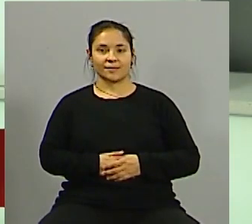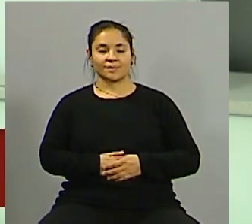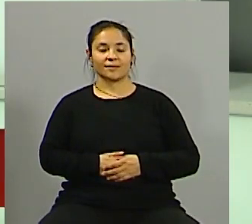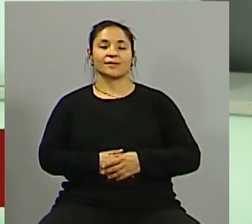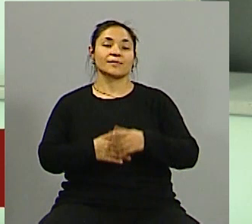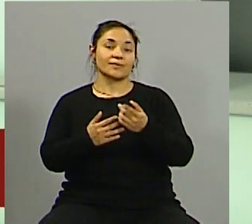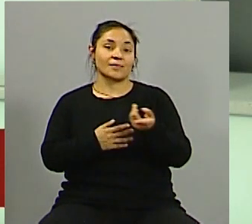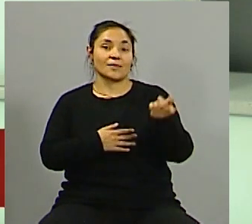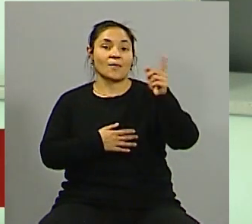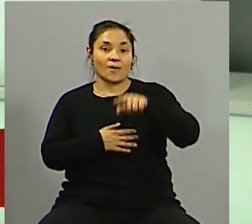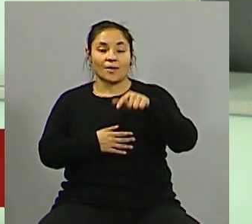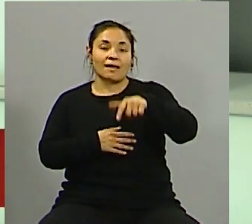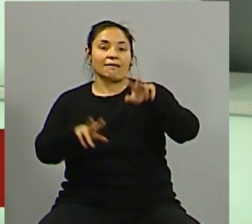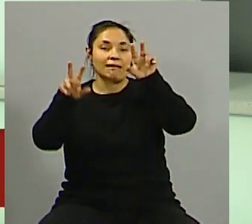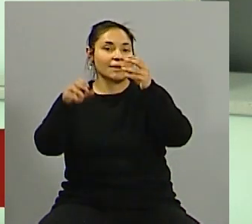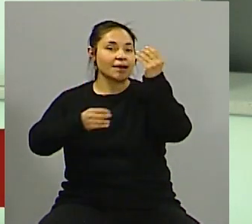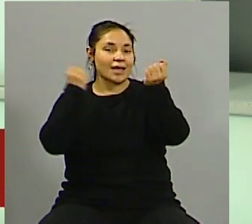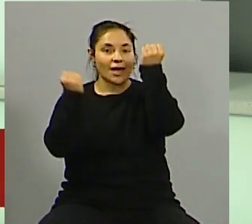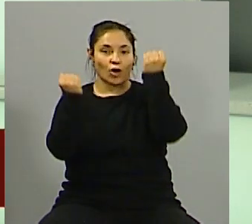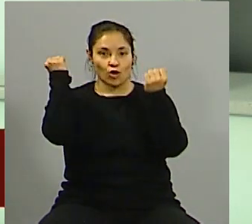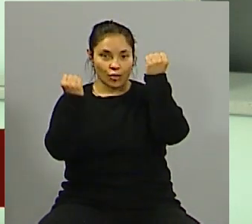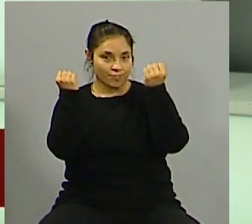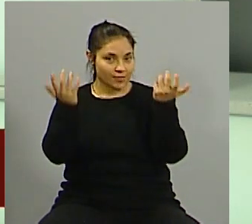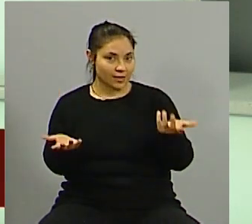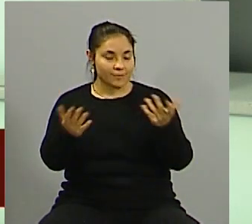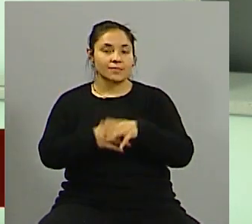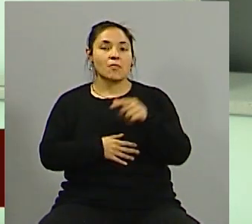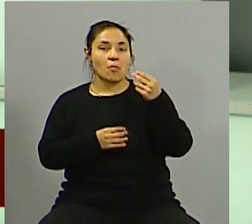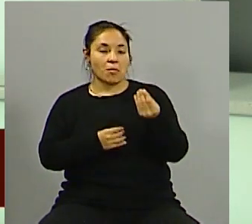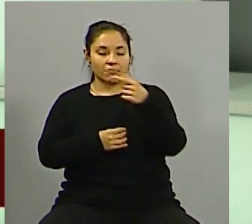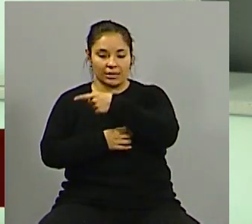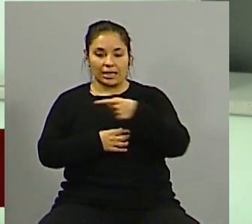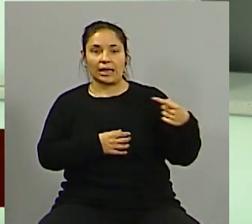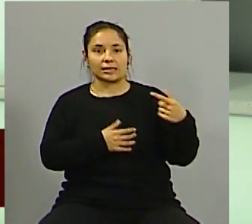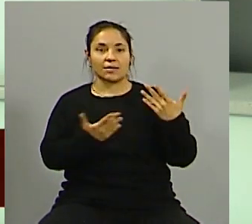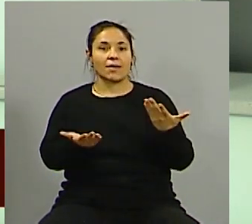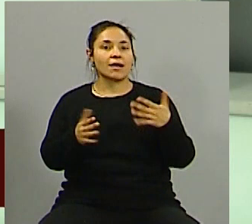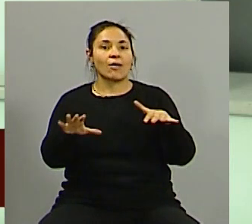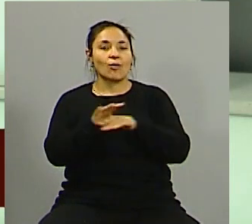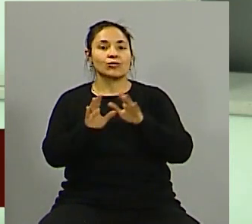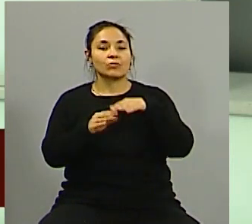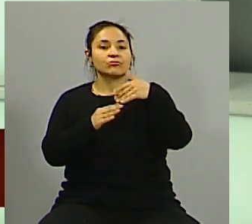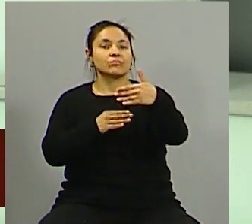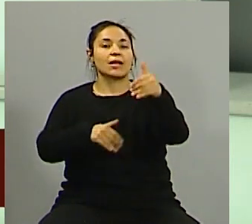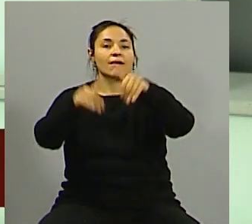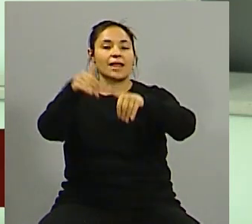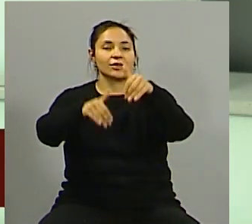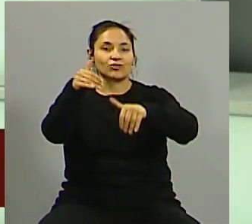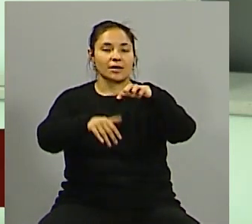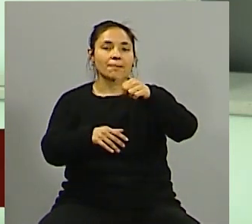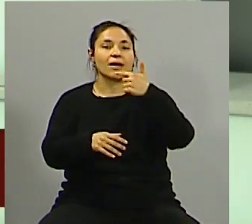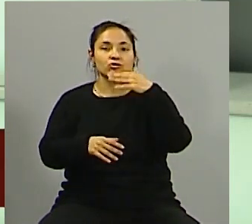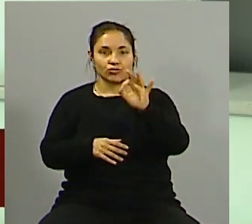Bueno, dijimos que íbamos a hablar de economía, sobre todo porque estamos en una semana previa a las elecciones PASO y está